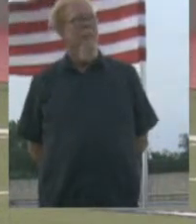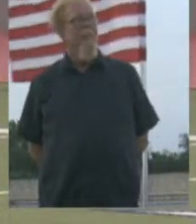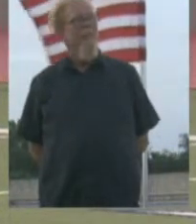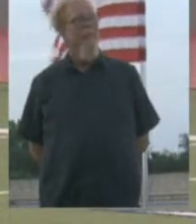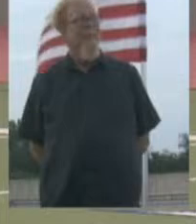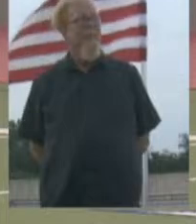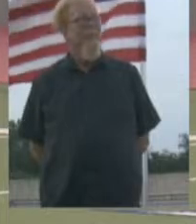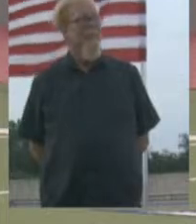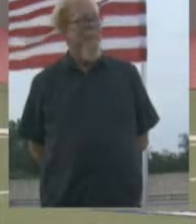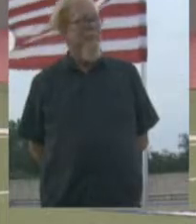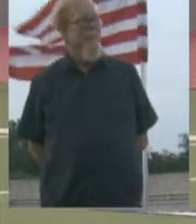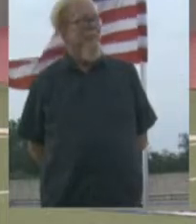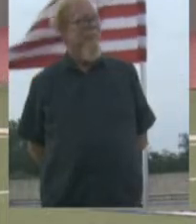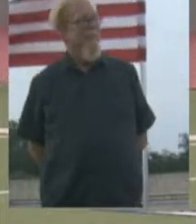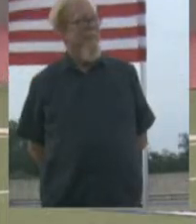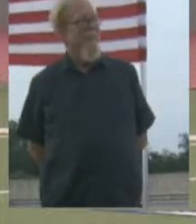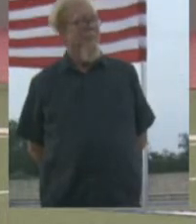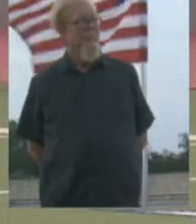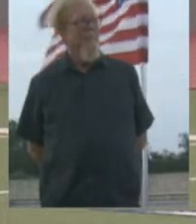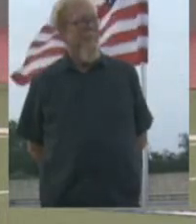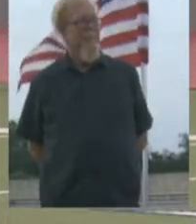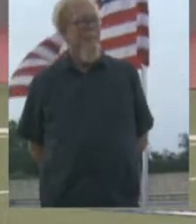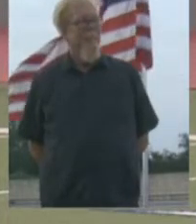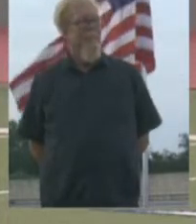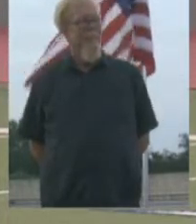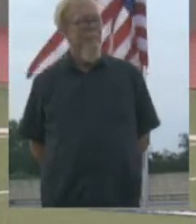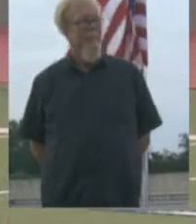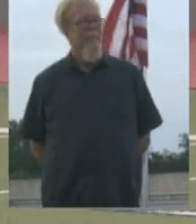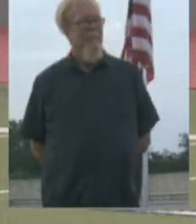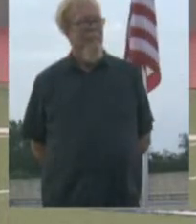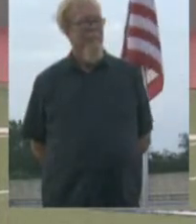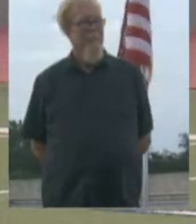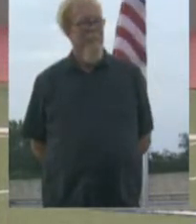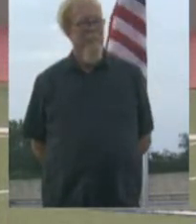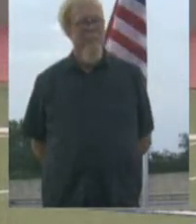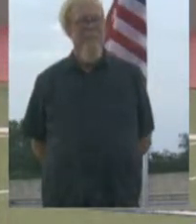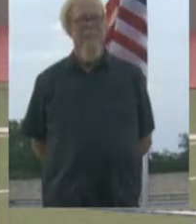jóvenes. Thank you, Mr. Gutierrez.